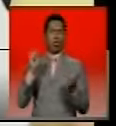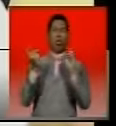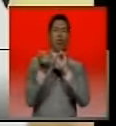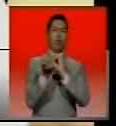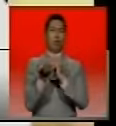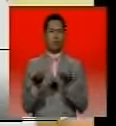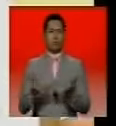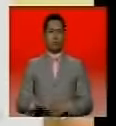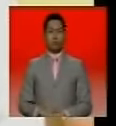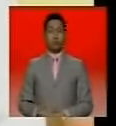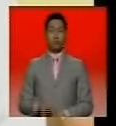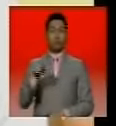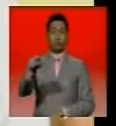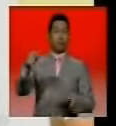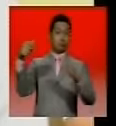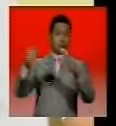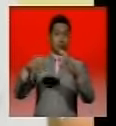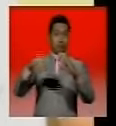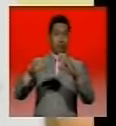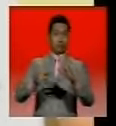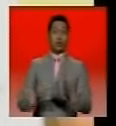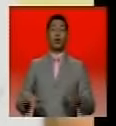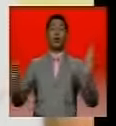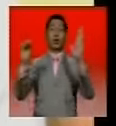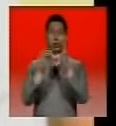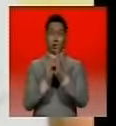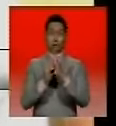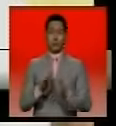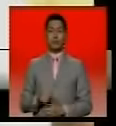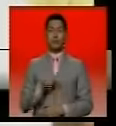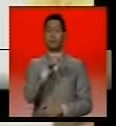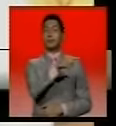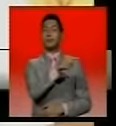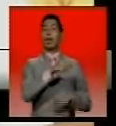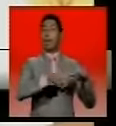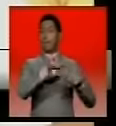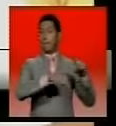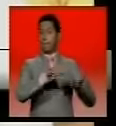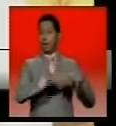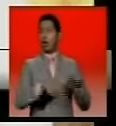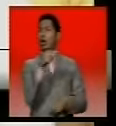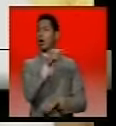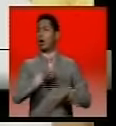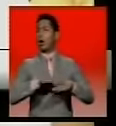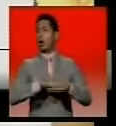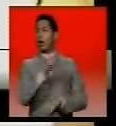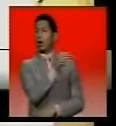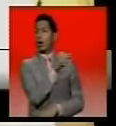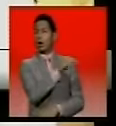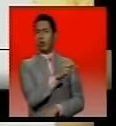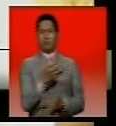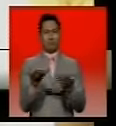Y ahorita delante del juez trata de exculpar a su compañero. Fiscalía, dentro de estos 3 meses,